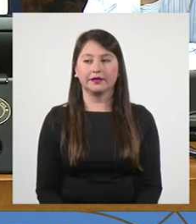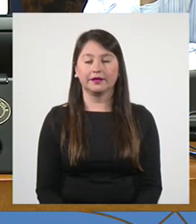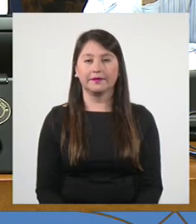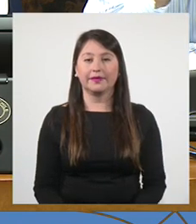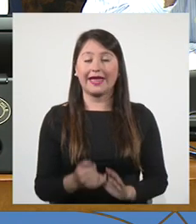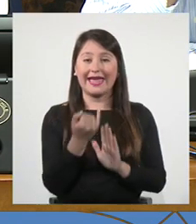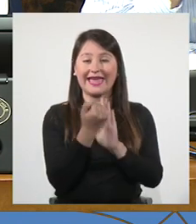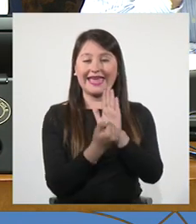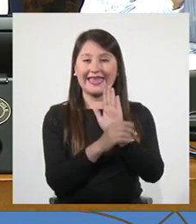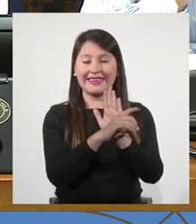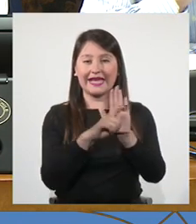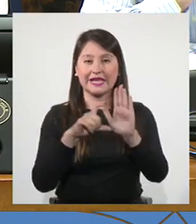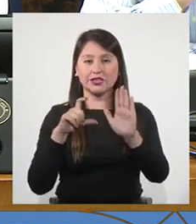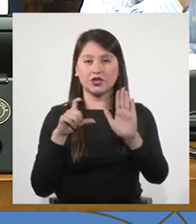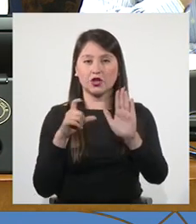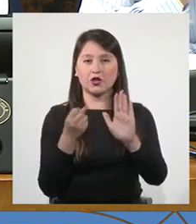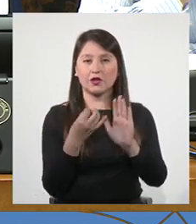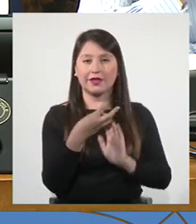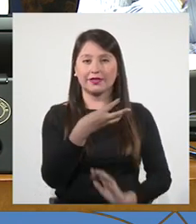Indicación número